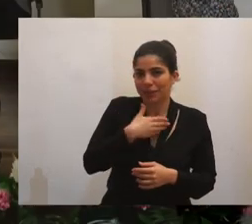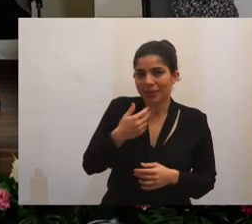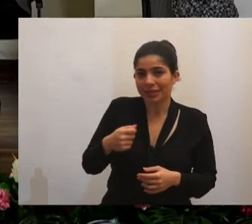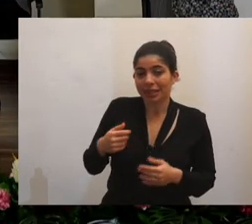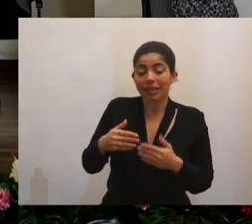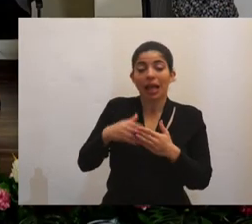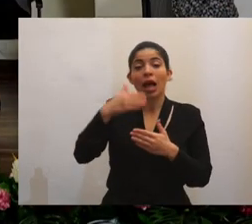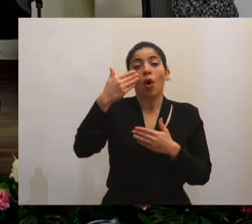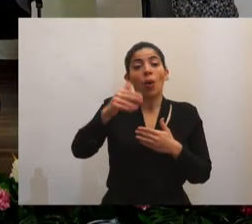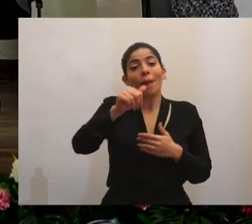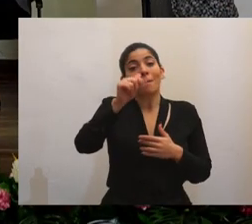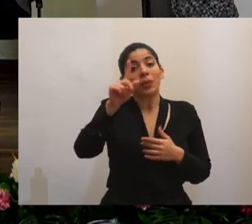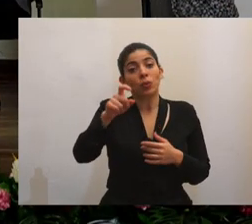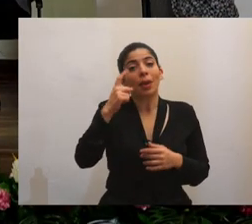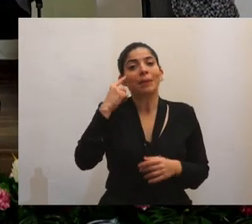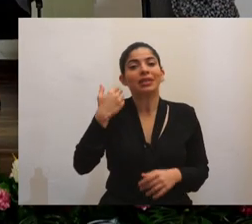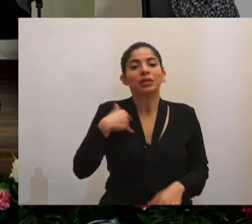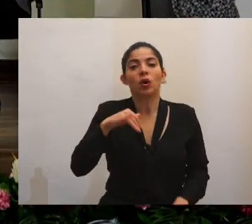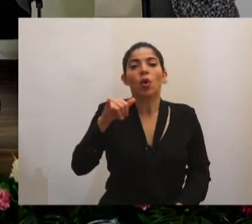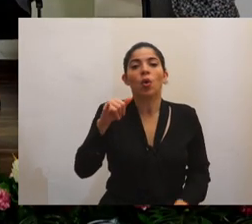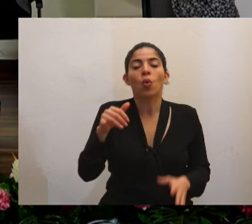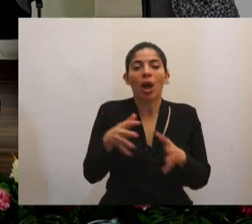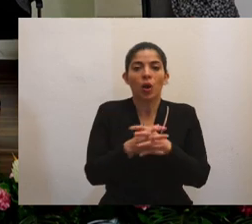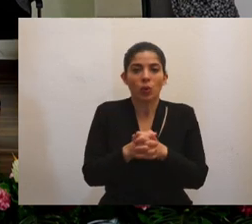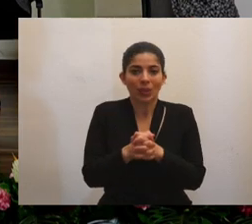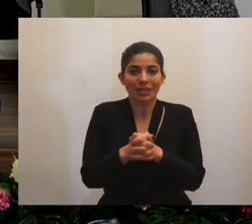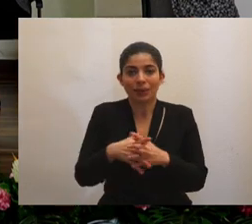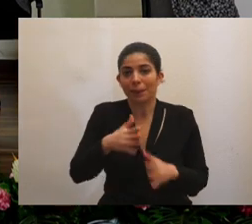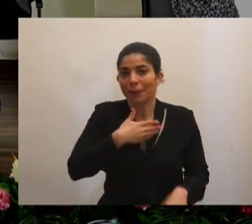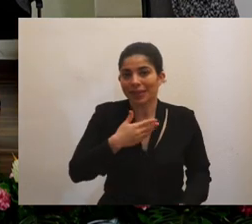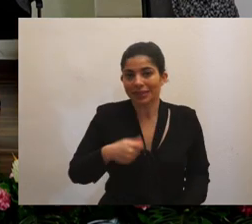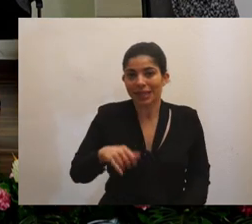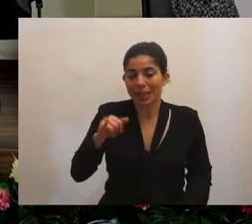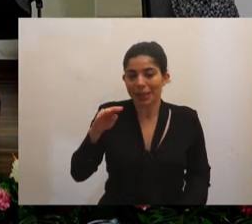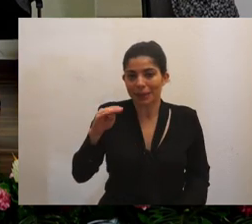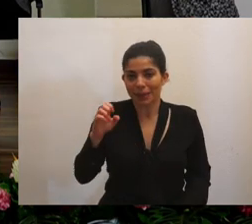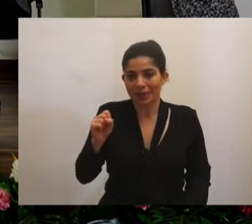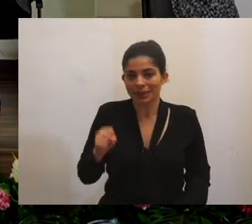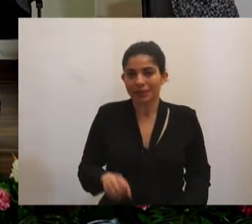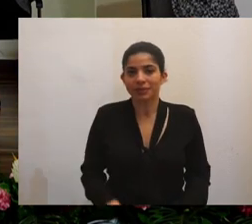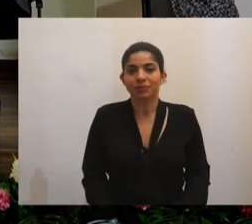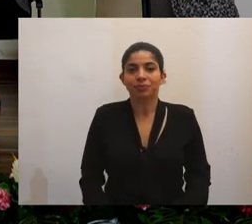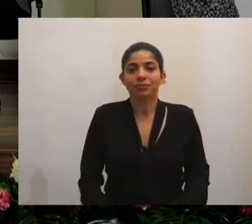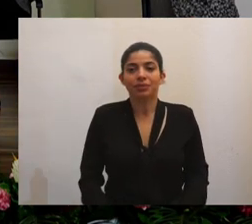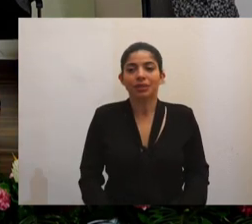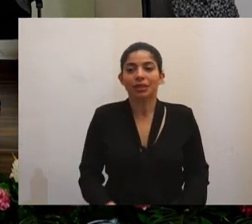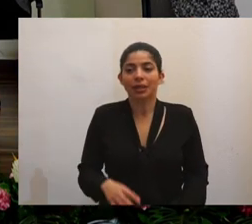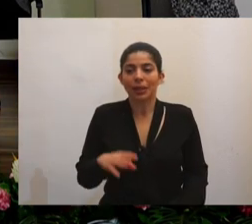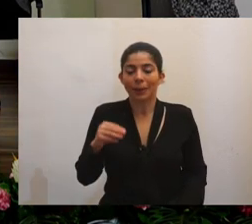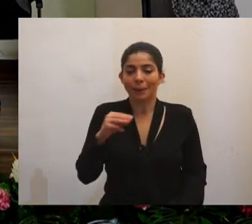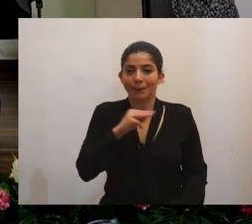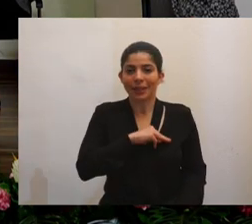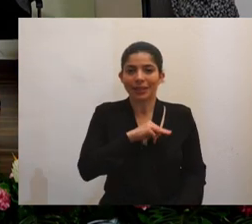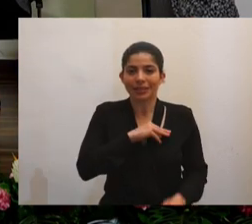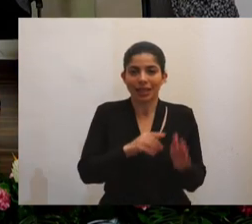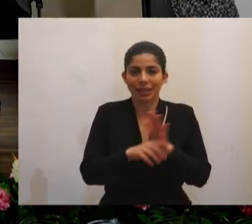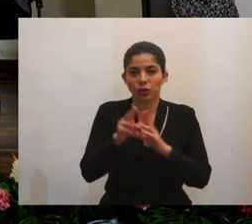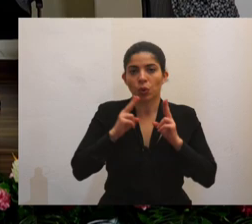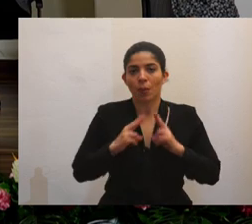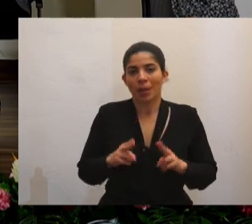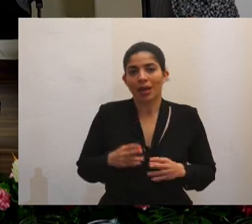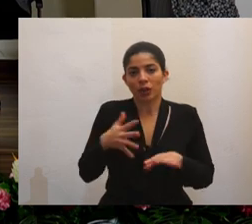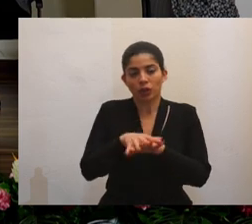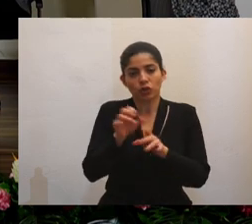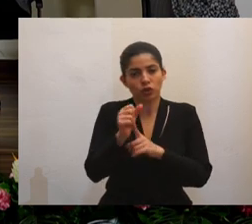Vicepresidenta, la siguiente consulta es para el señor Juan Luis Bermúdez, presidente ejecutivo del IMAS y ministro de Desarrollo Humano e